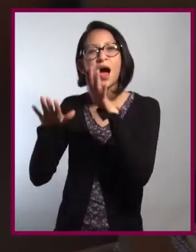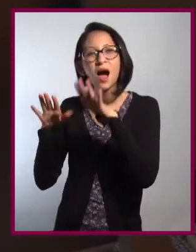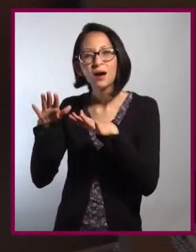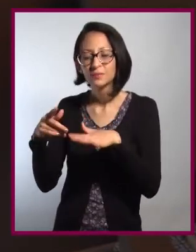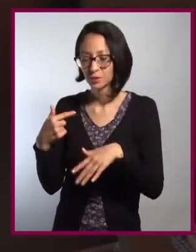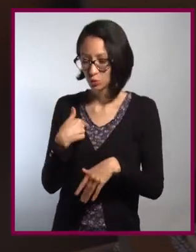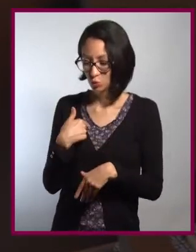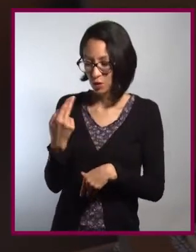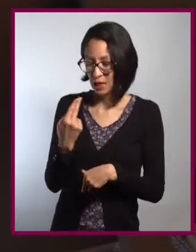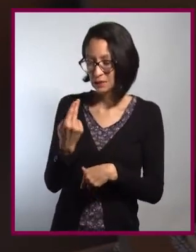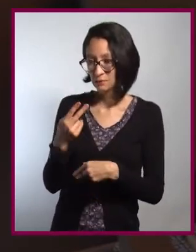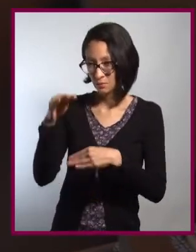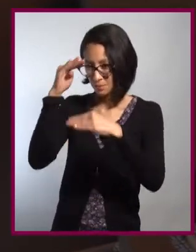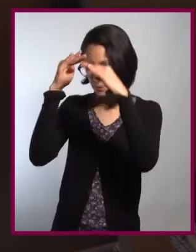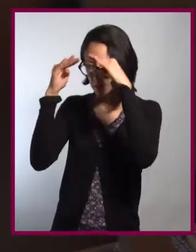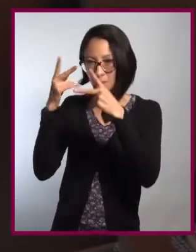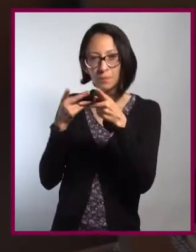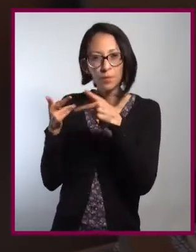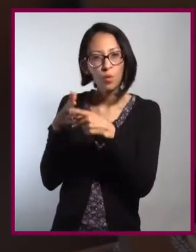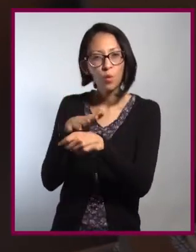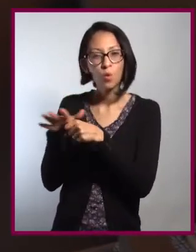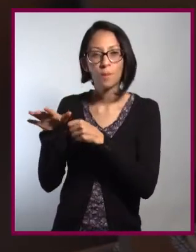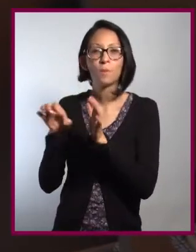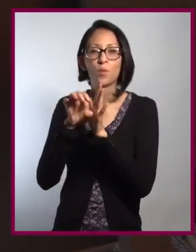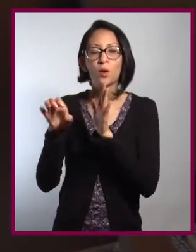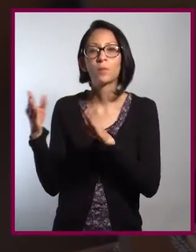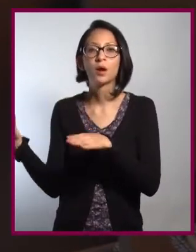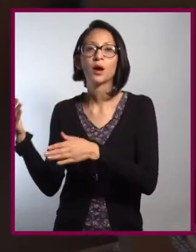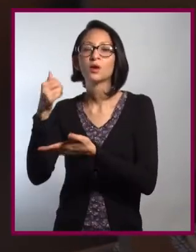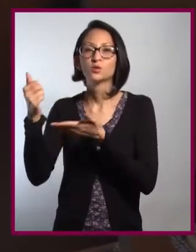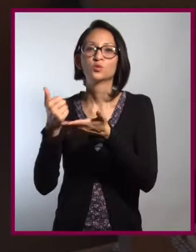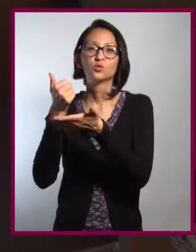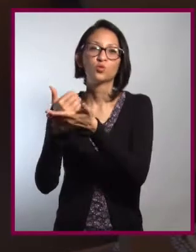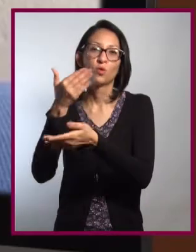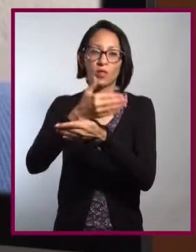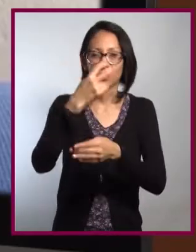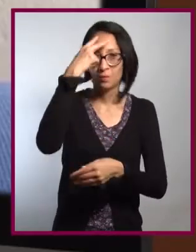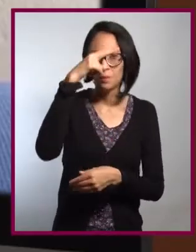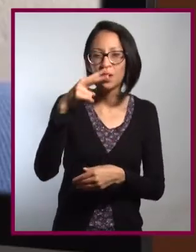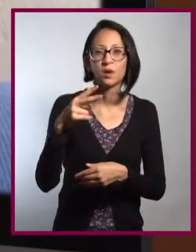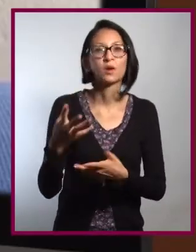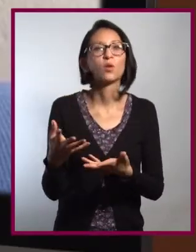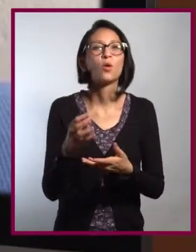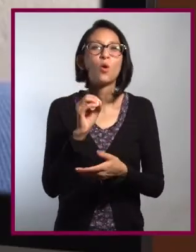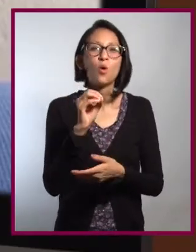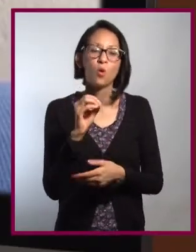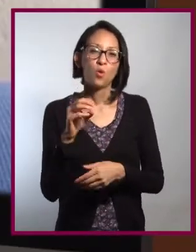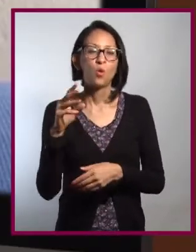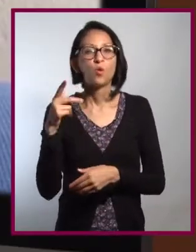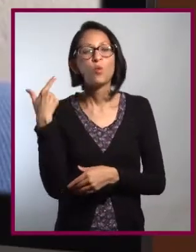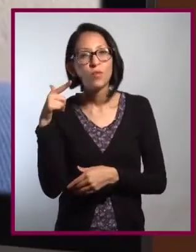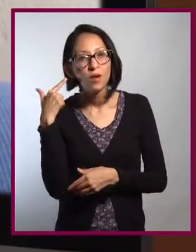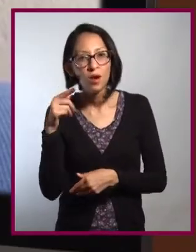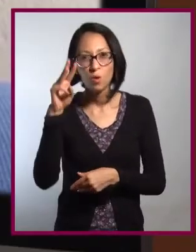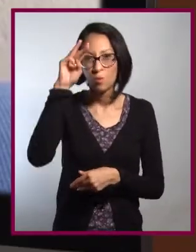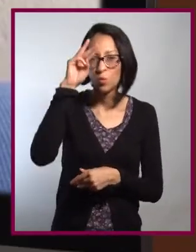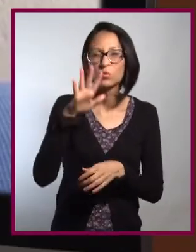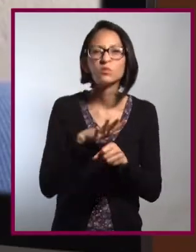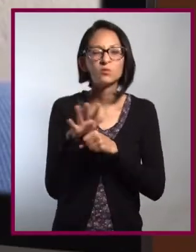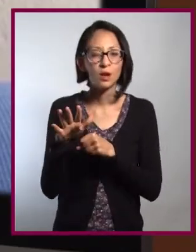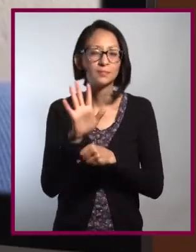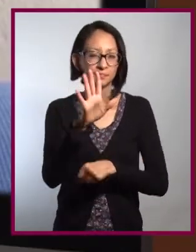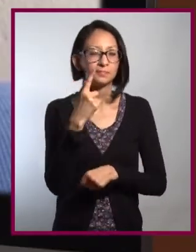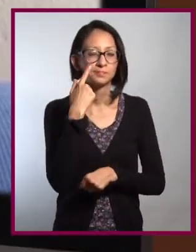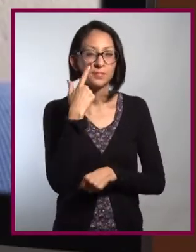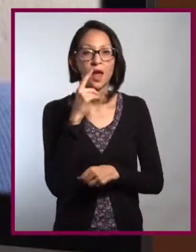en cuenta si se va a viajar a una ciudad como la Ciudad de México, Guadalajara o Monterrey? Pues depende mucho, justamente cada localidad